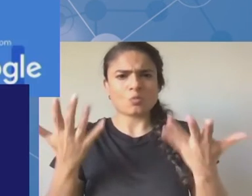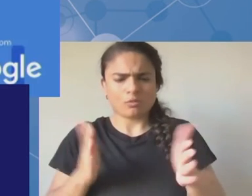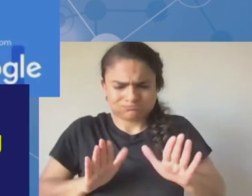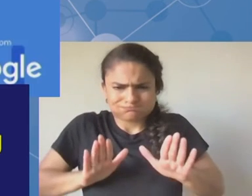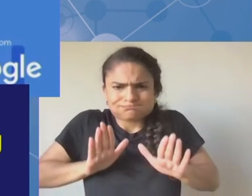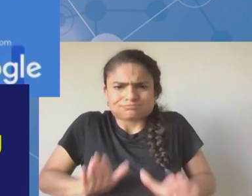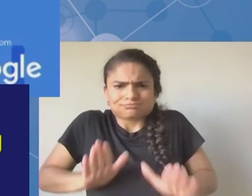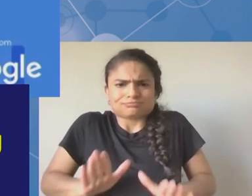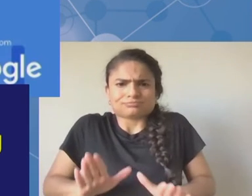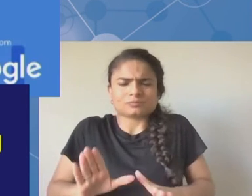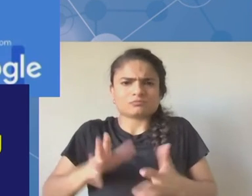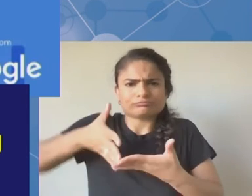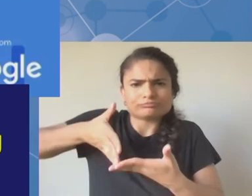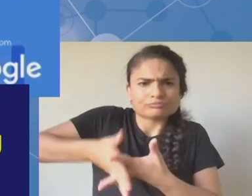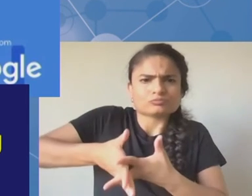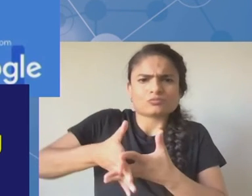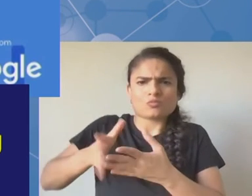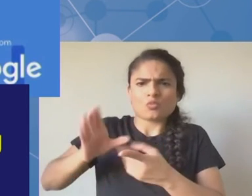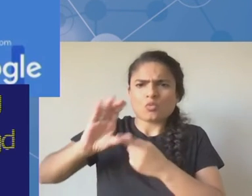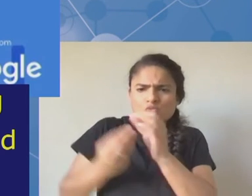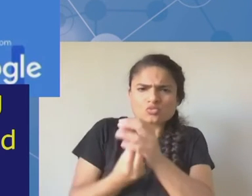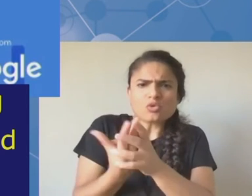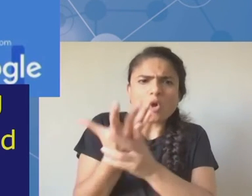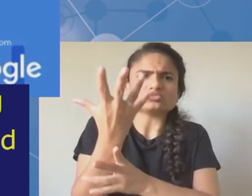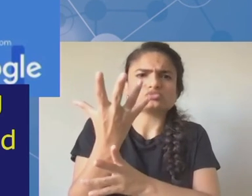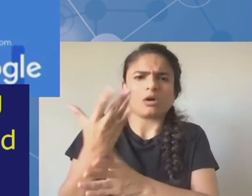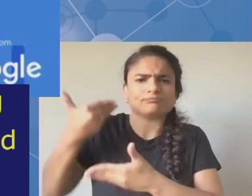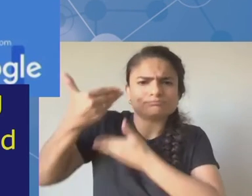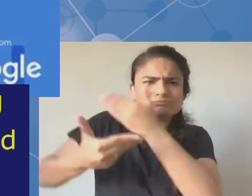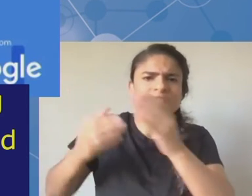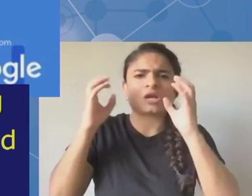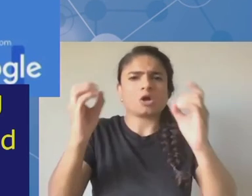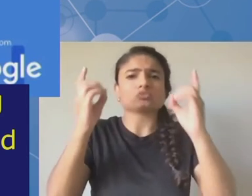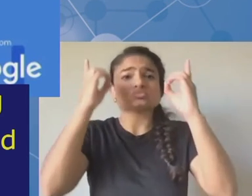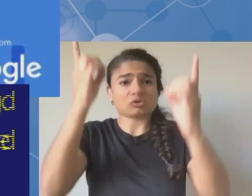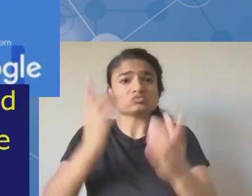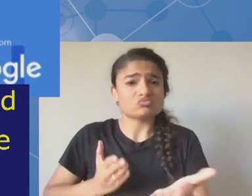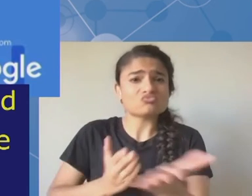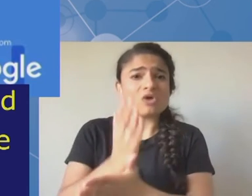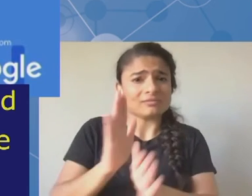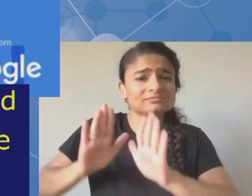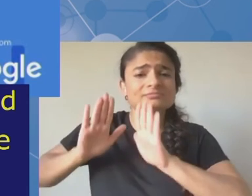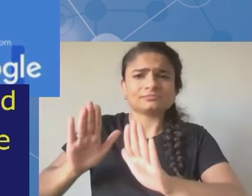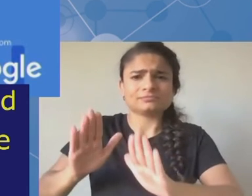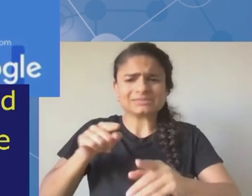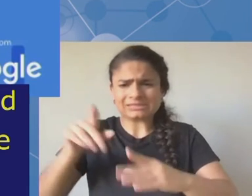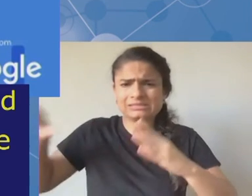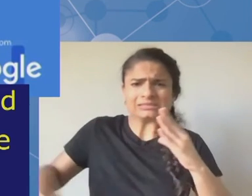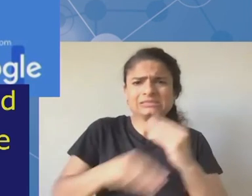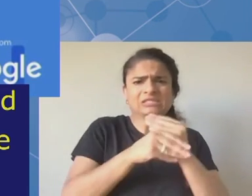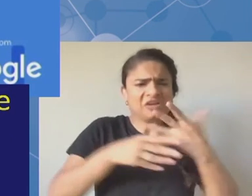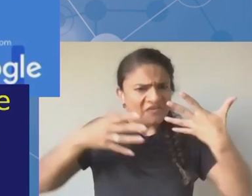de gobernanza de Internet. Me alegra que se haya dicho mucho sobre